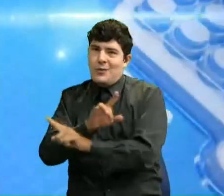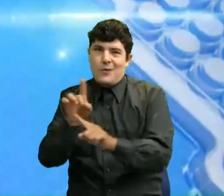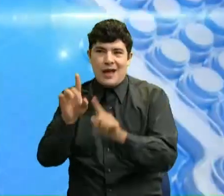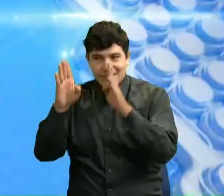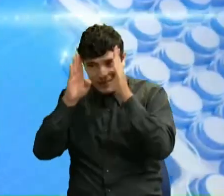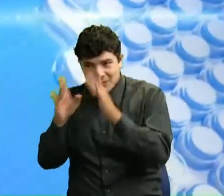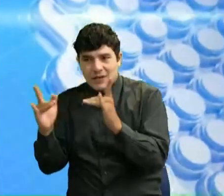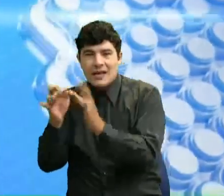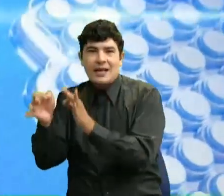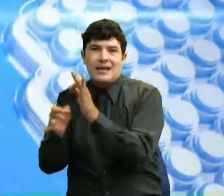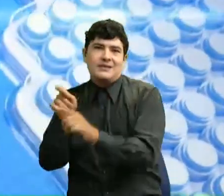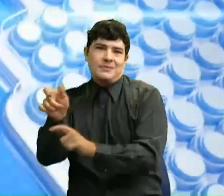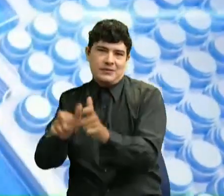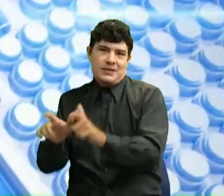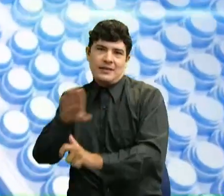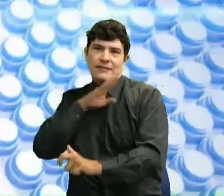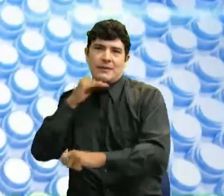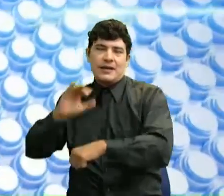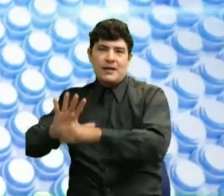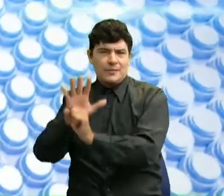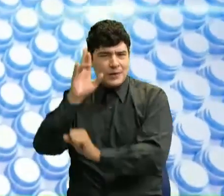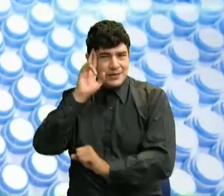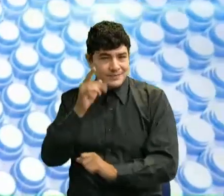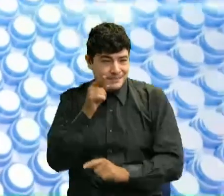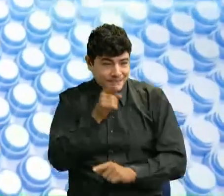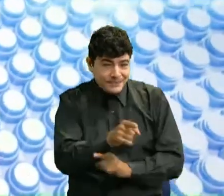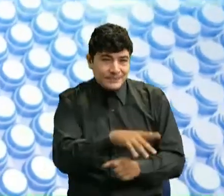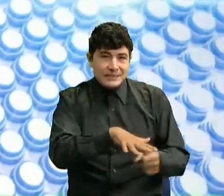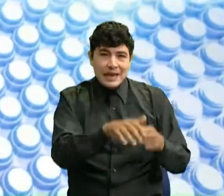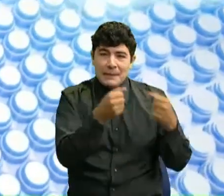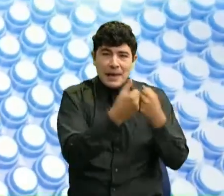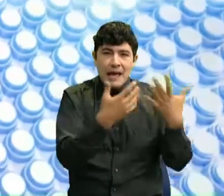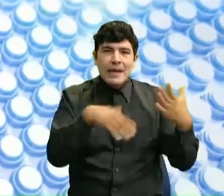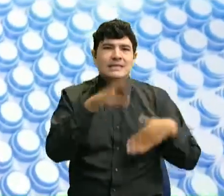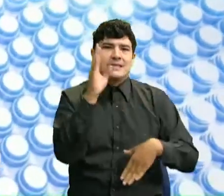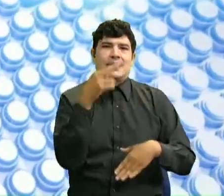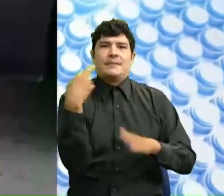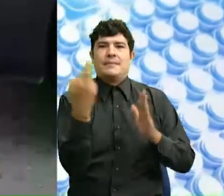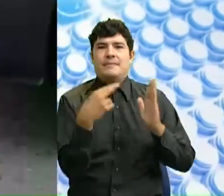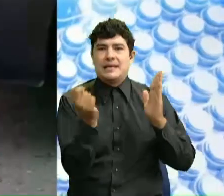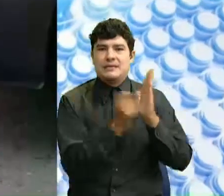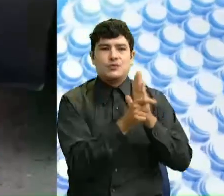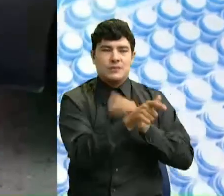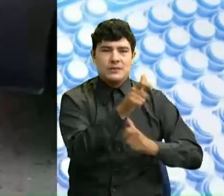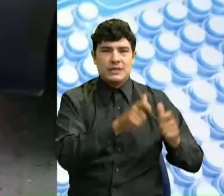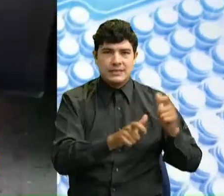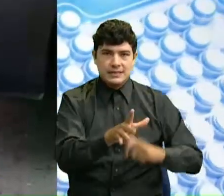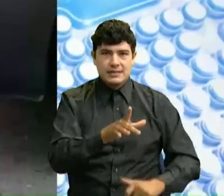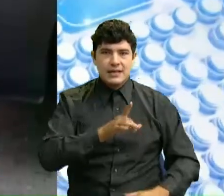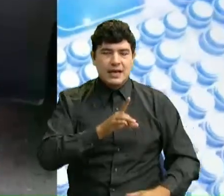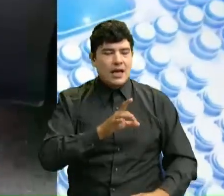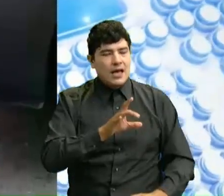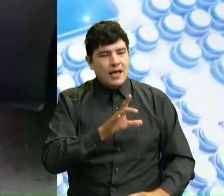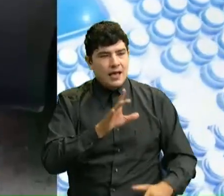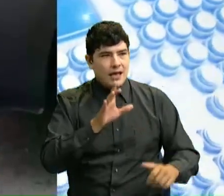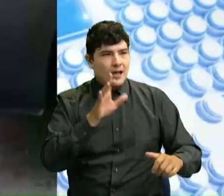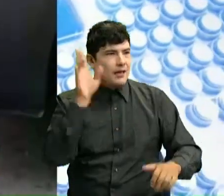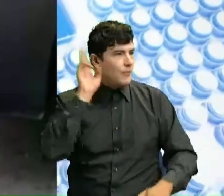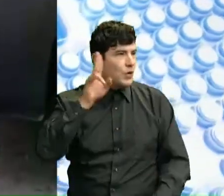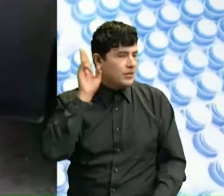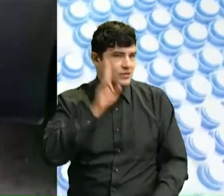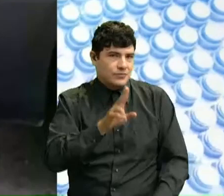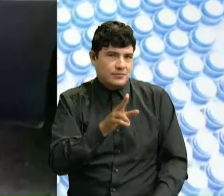indicó que en su mayoría estos hechos han ocurrido bajo los efectos del alcohol. Que muchos cucuteños salimos a municipios